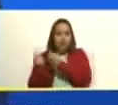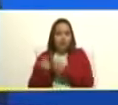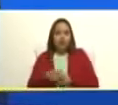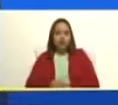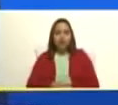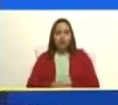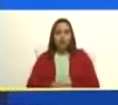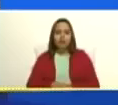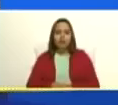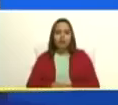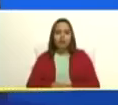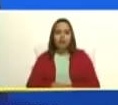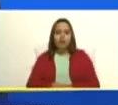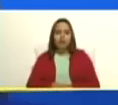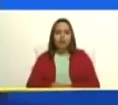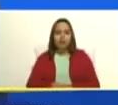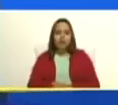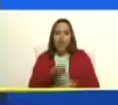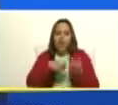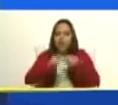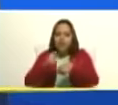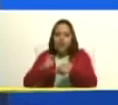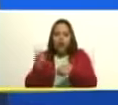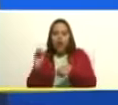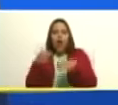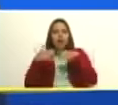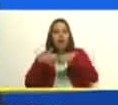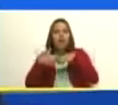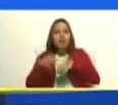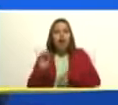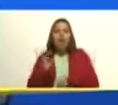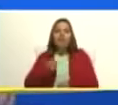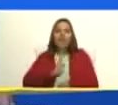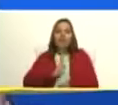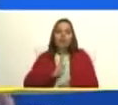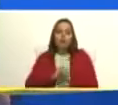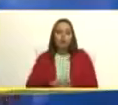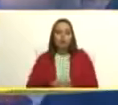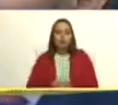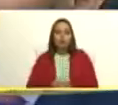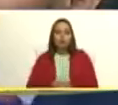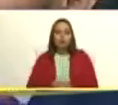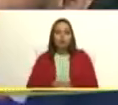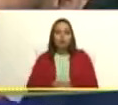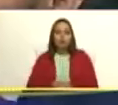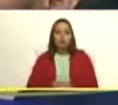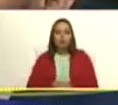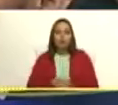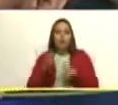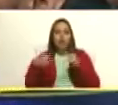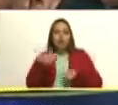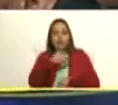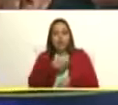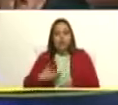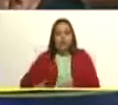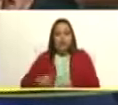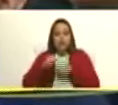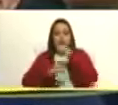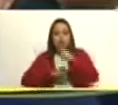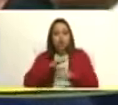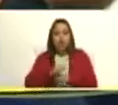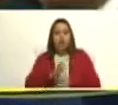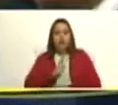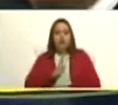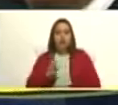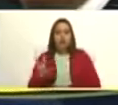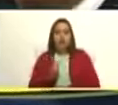económicas, comerciales, financieras. Está también el presidente de la Asociación Bancaria